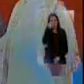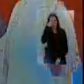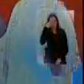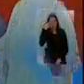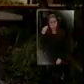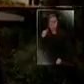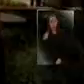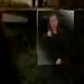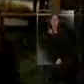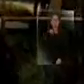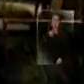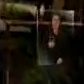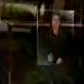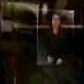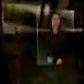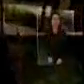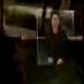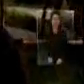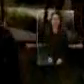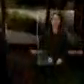Alzheimer.